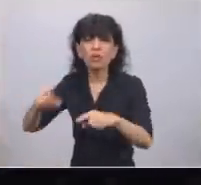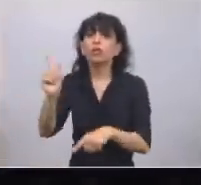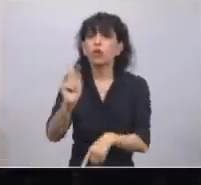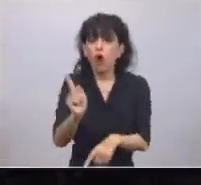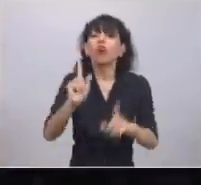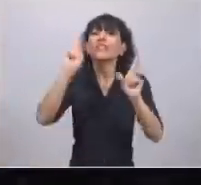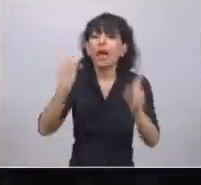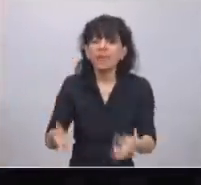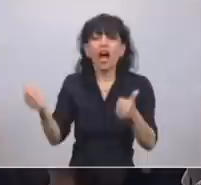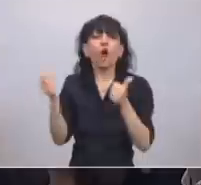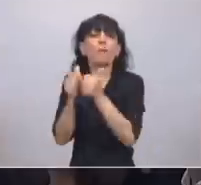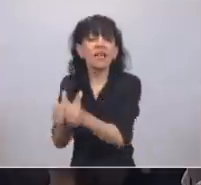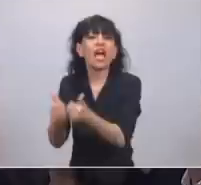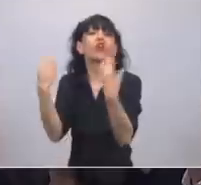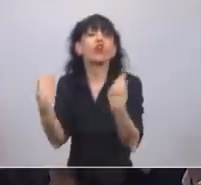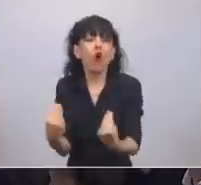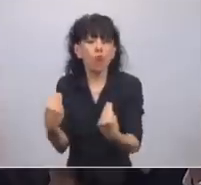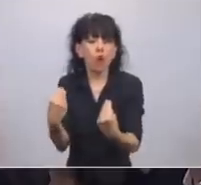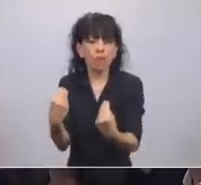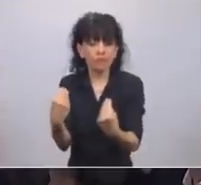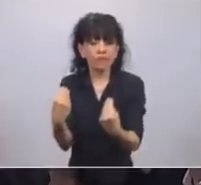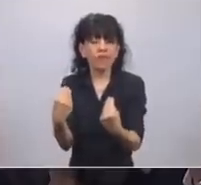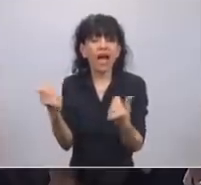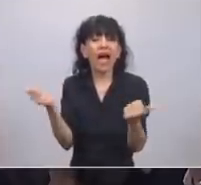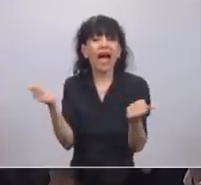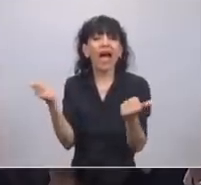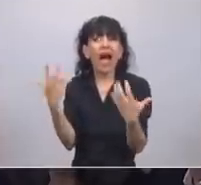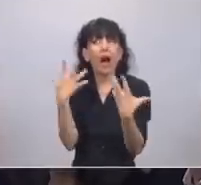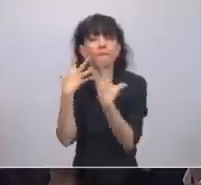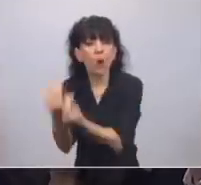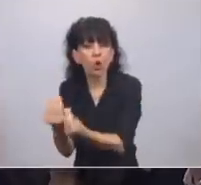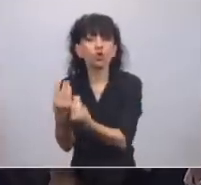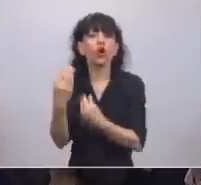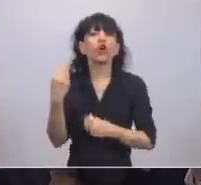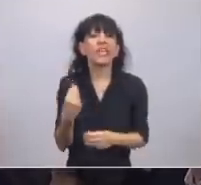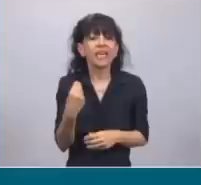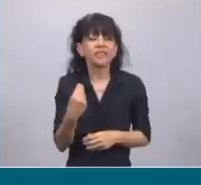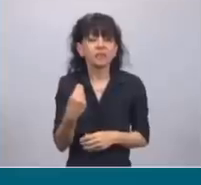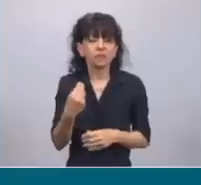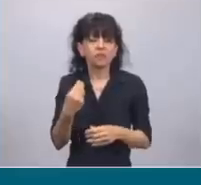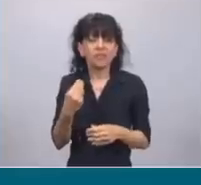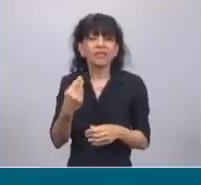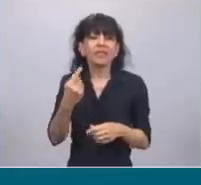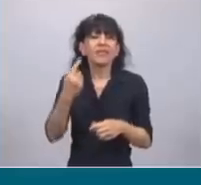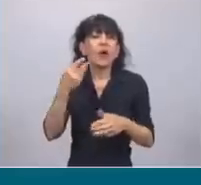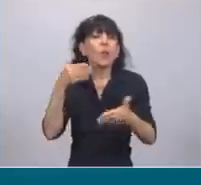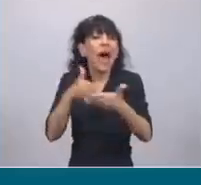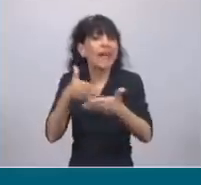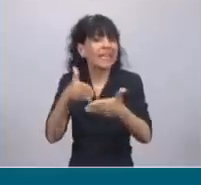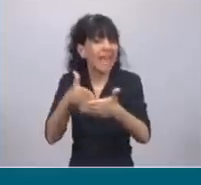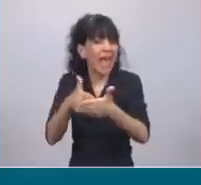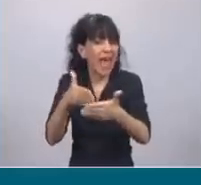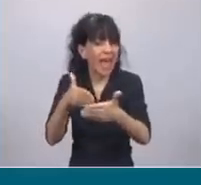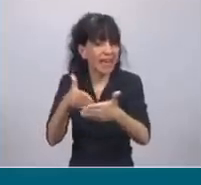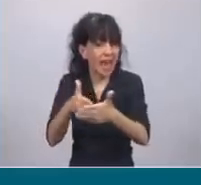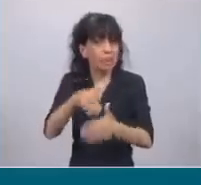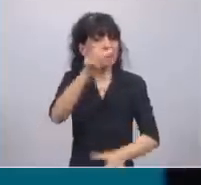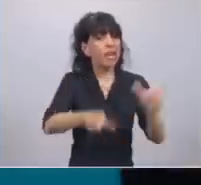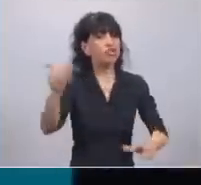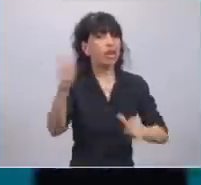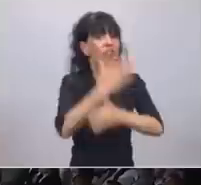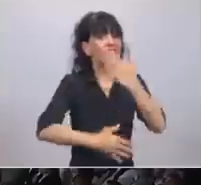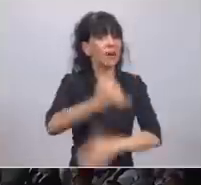eliminar esa restricción que es la primer barrera que tienen las personas